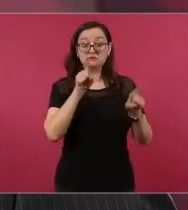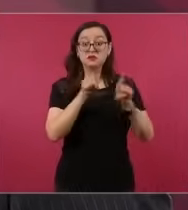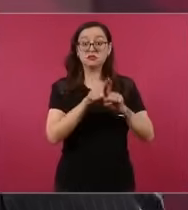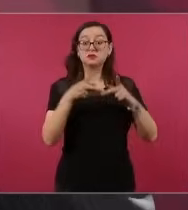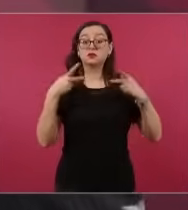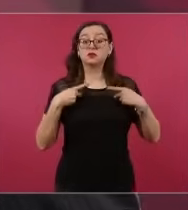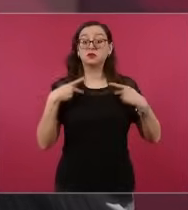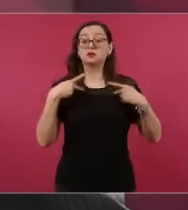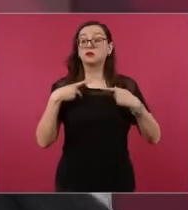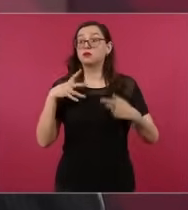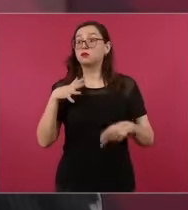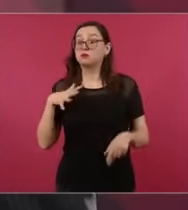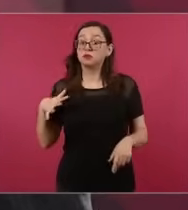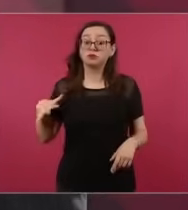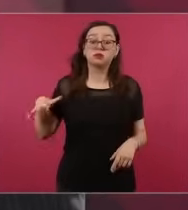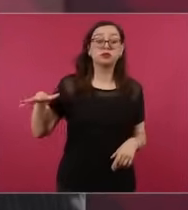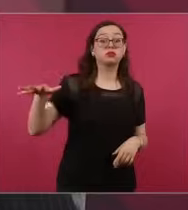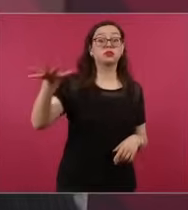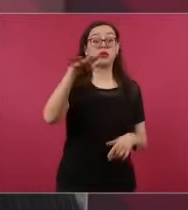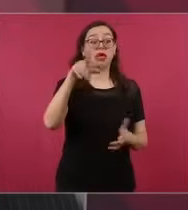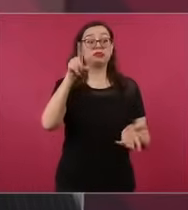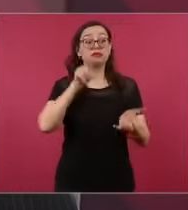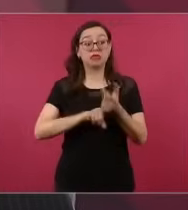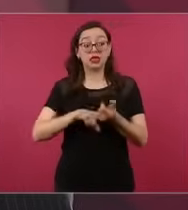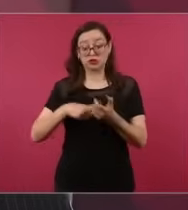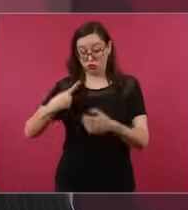para nuestro movimiento.